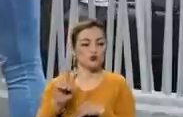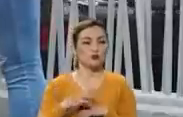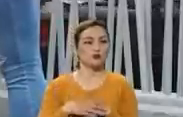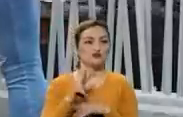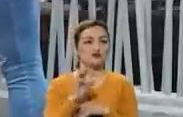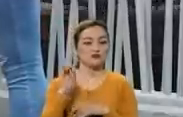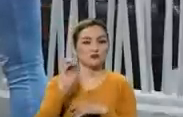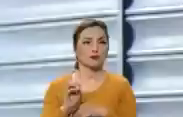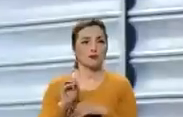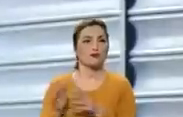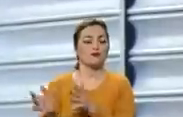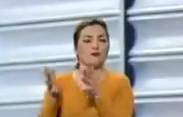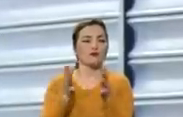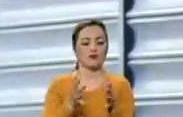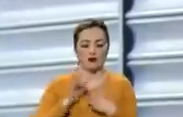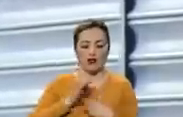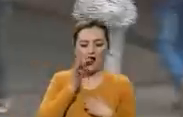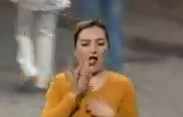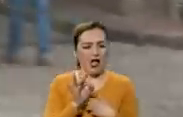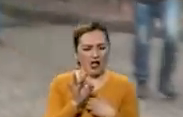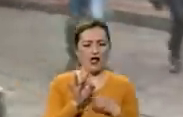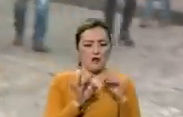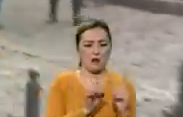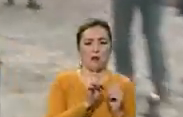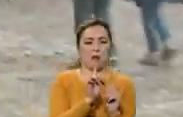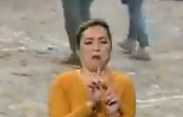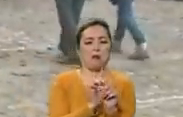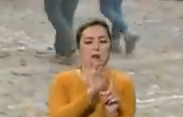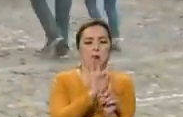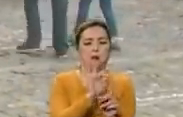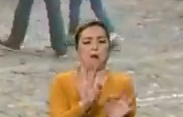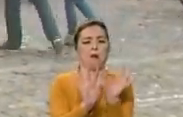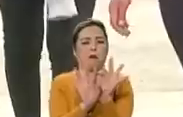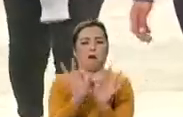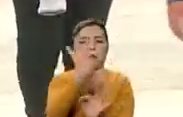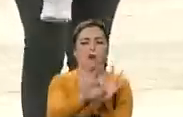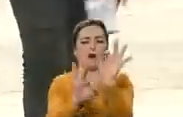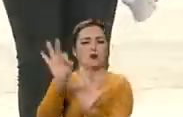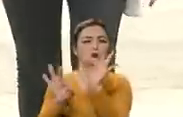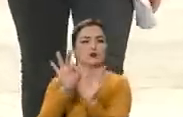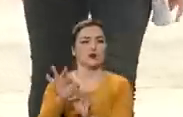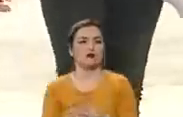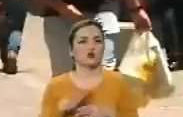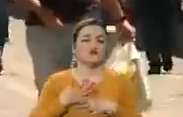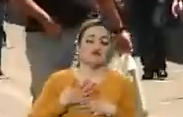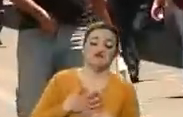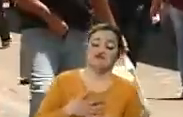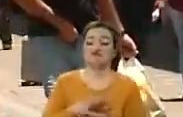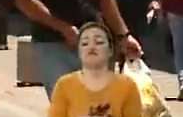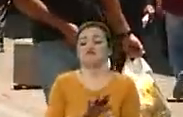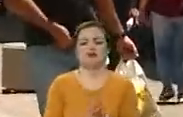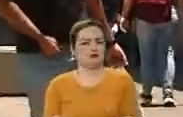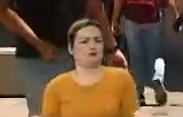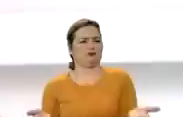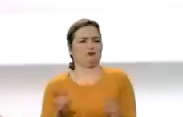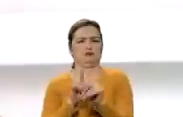de transmisión del virus. Con la flexibilización de algunas medidas, la ciudadanía se relaja e incumple la disposición de mantener